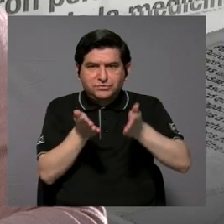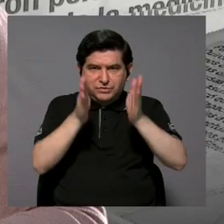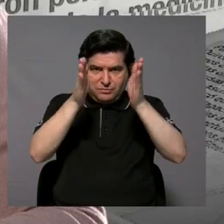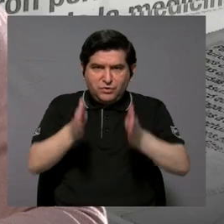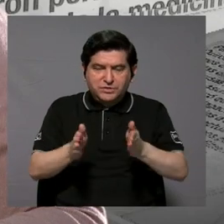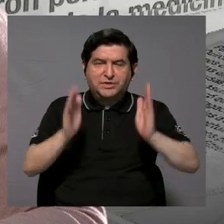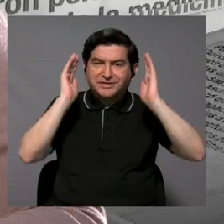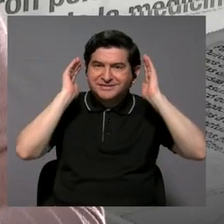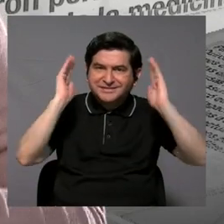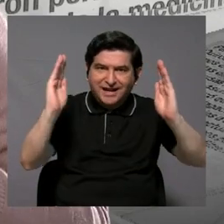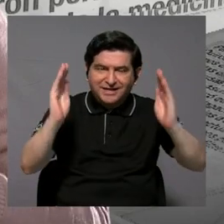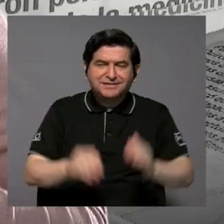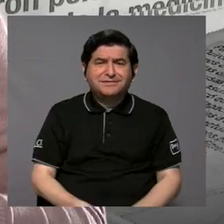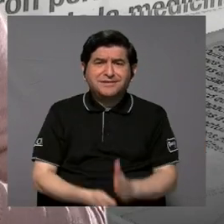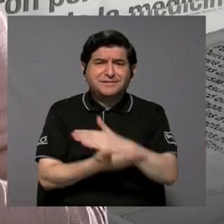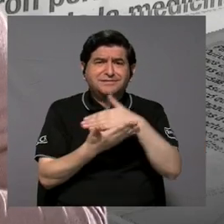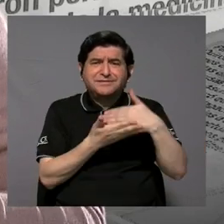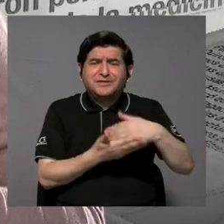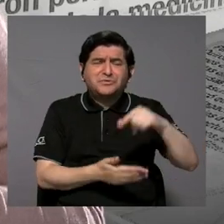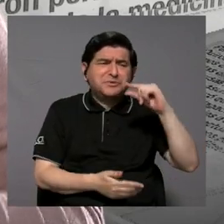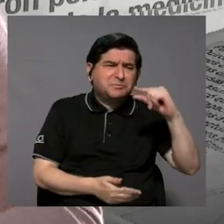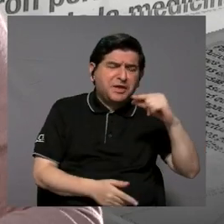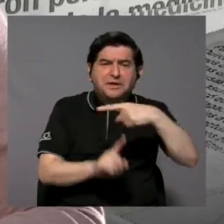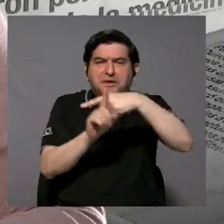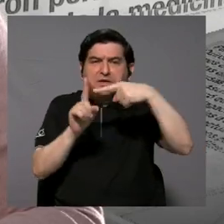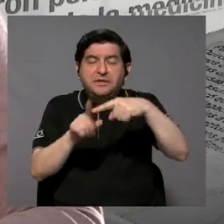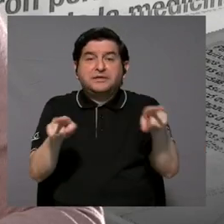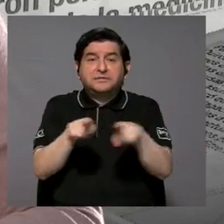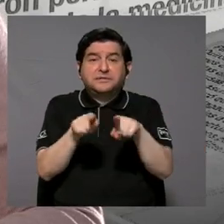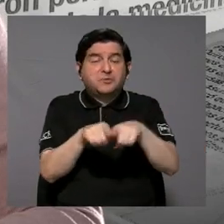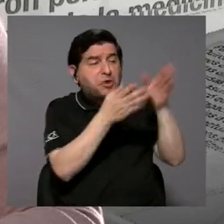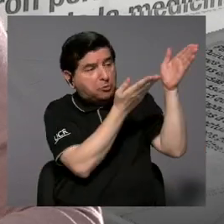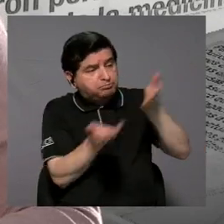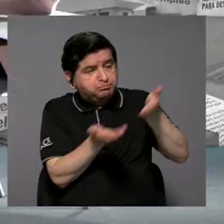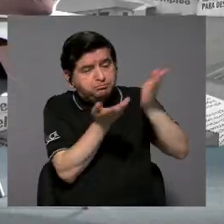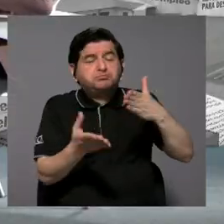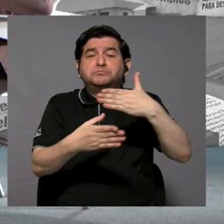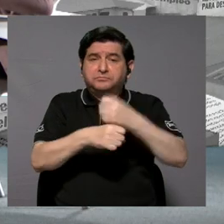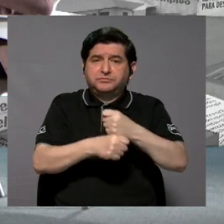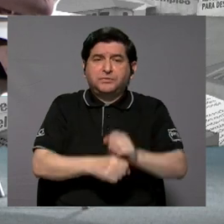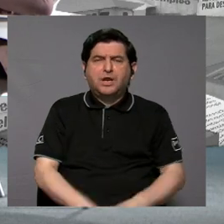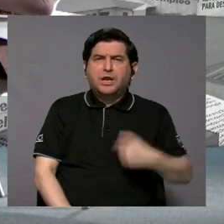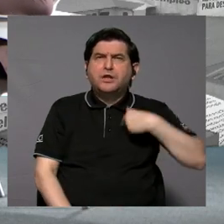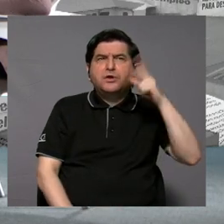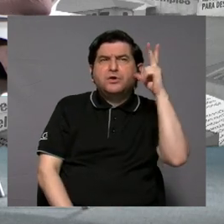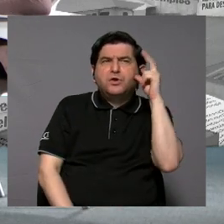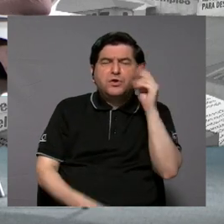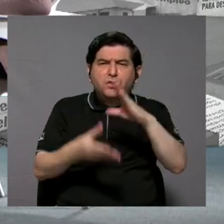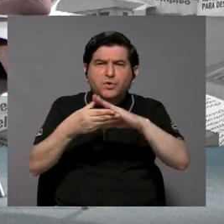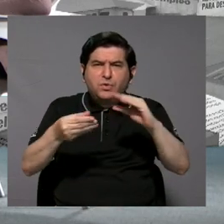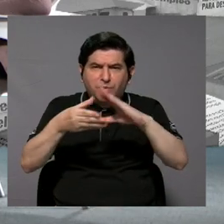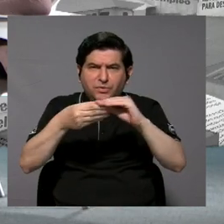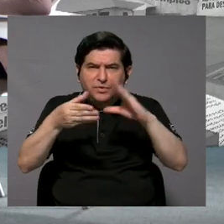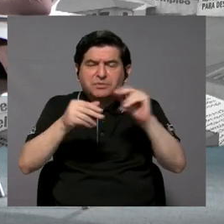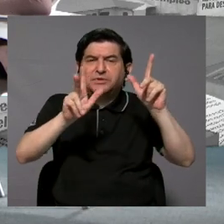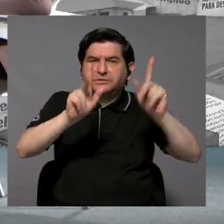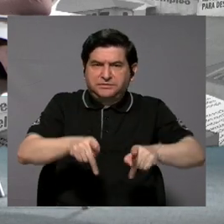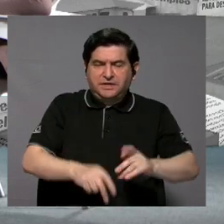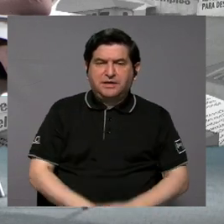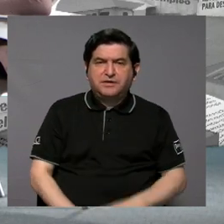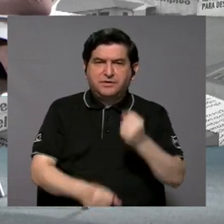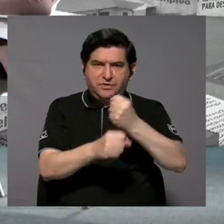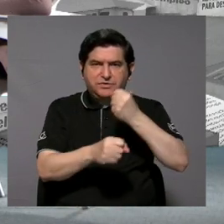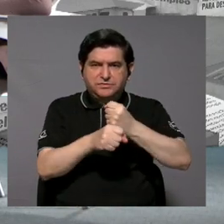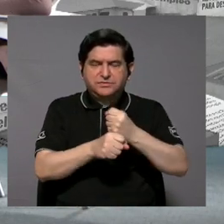son empresas grandes, hay empresas pequeñitas, medianas, que también están importando. Y también he oído algunos comentarios de las personas